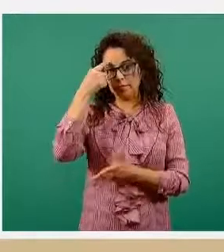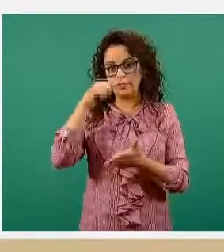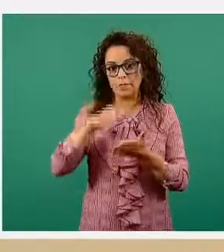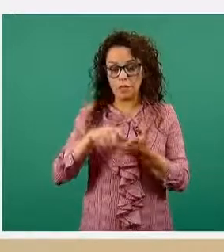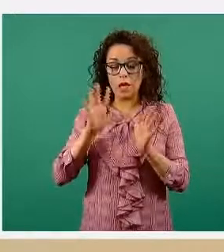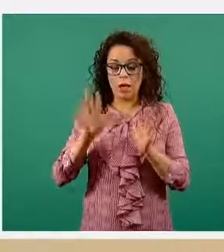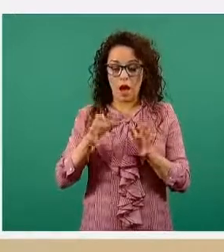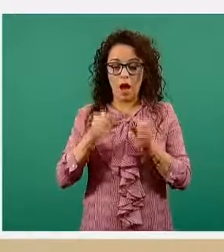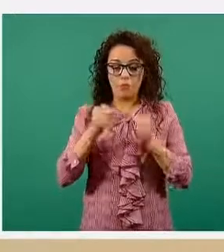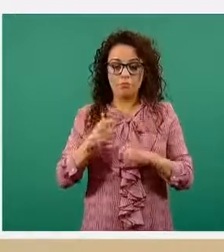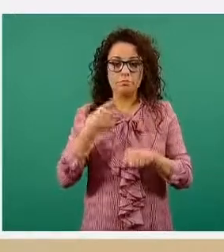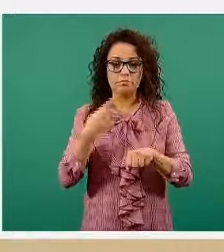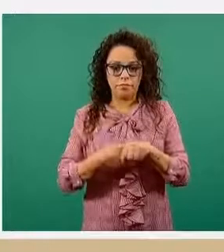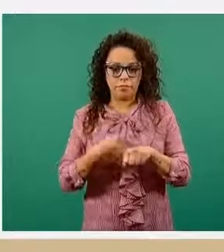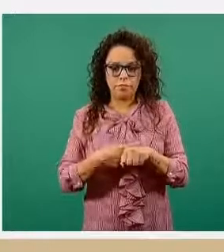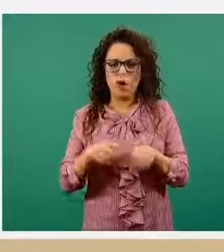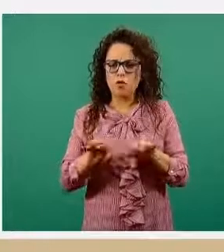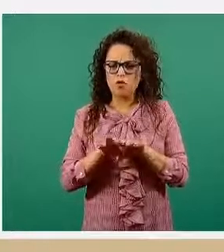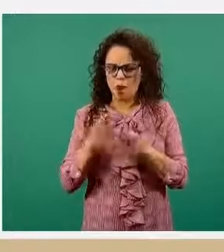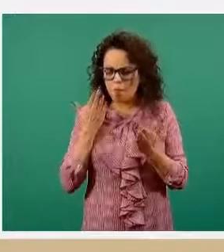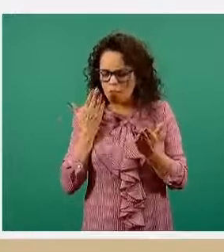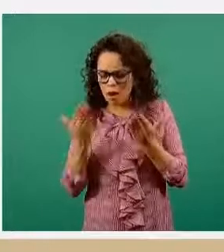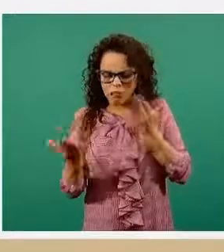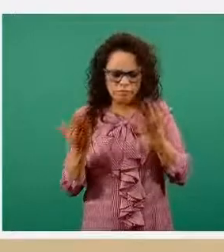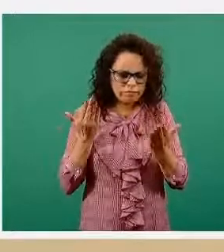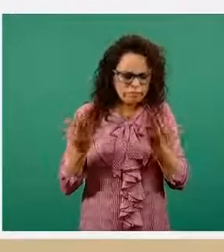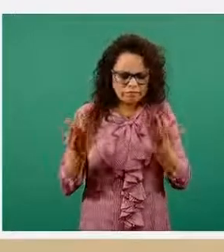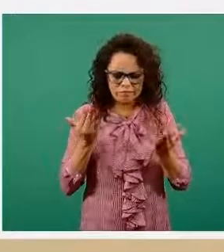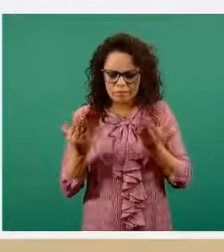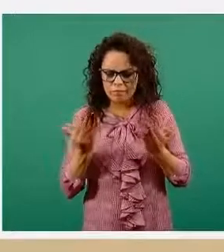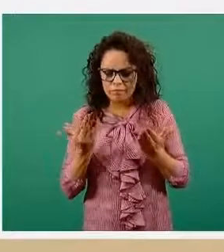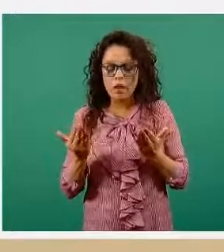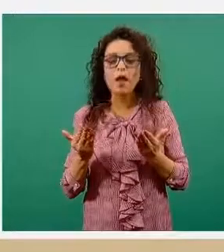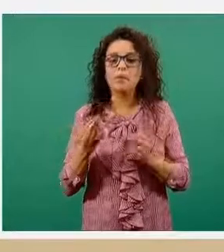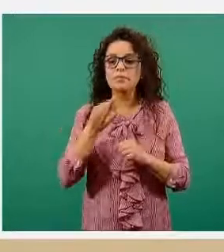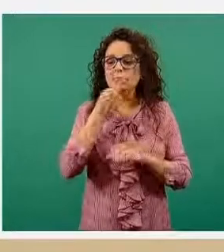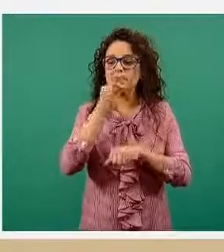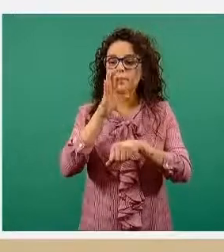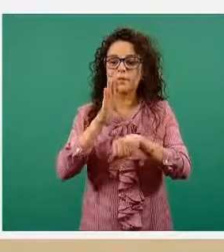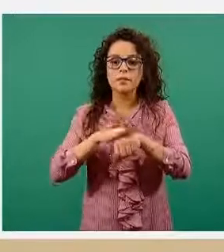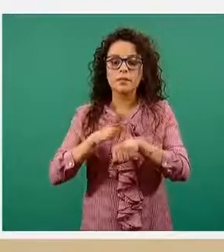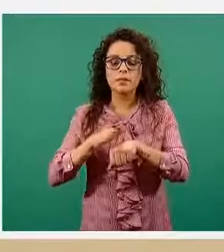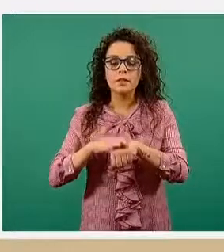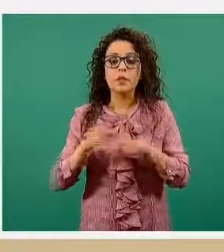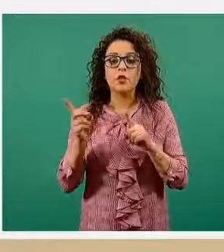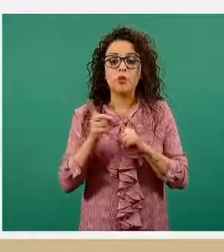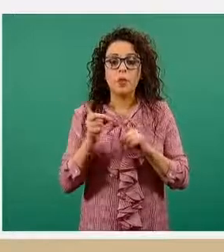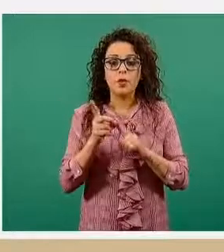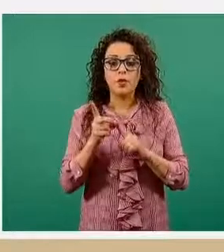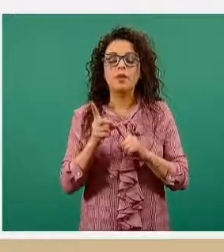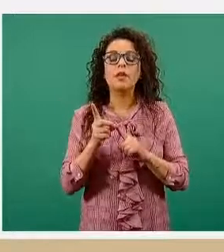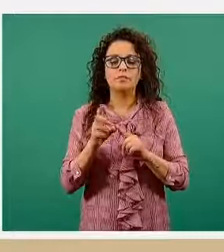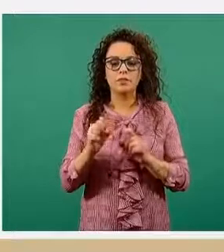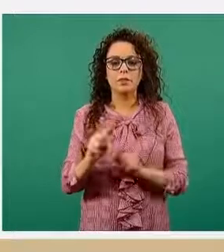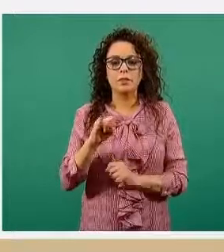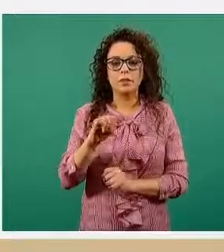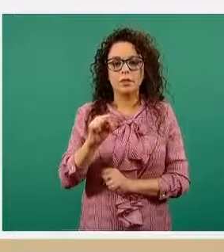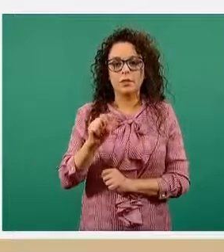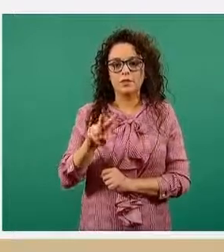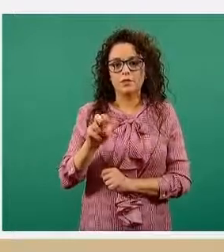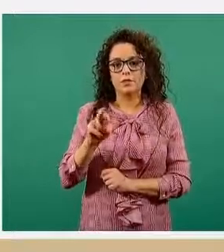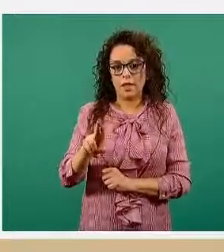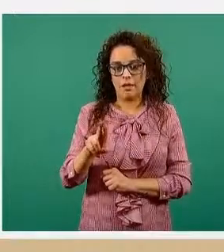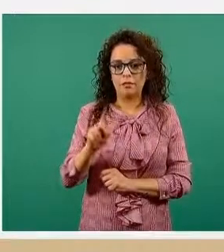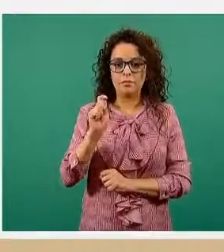y esta estimación es en base a los casos que han sido notificados en la plataforma del CISBER como